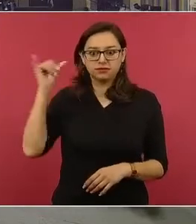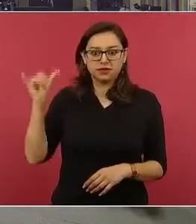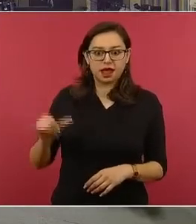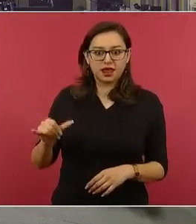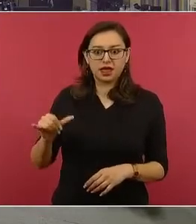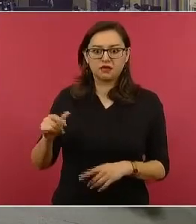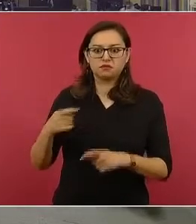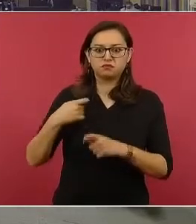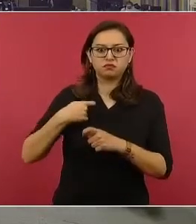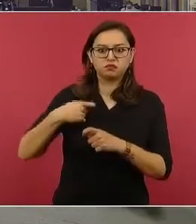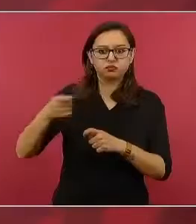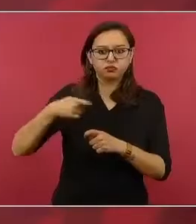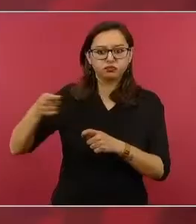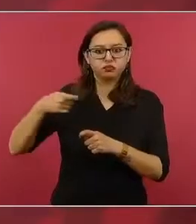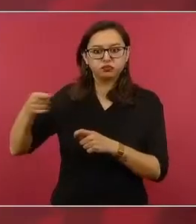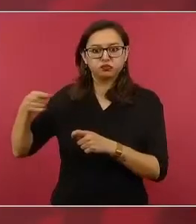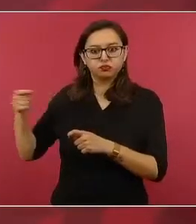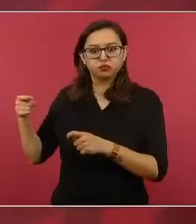cuando Mussolini,